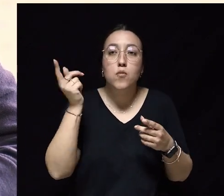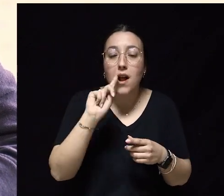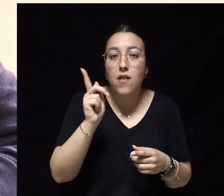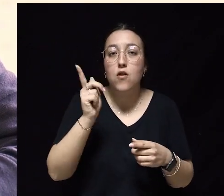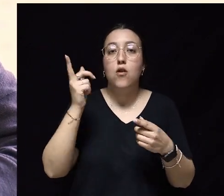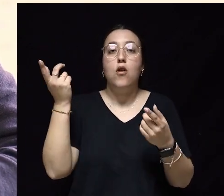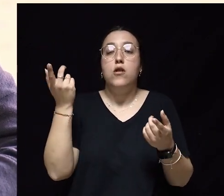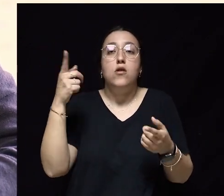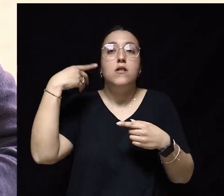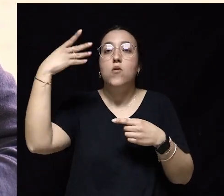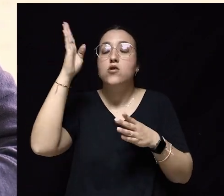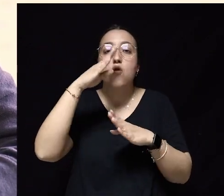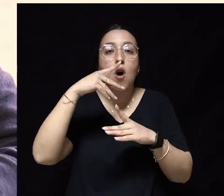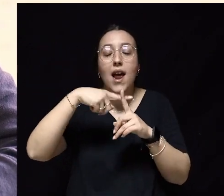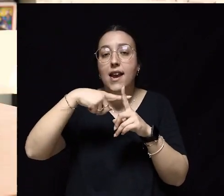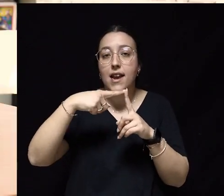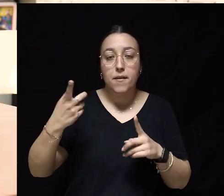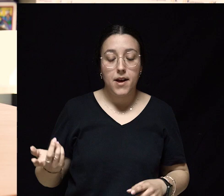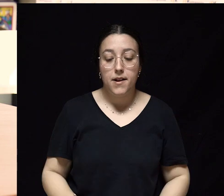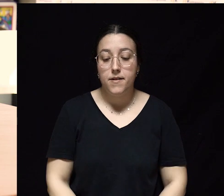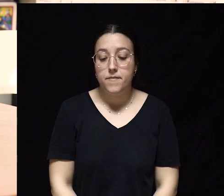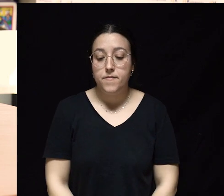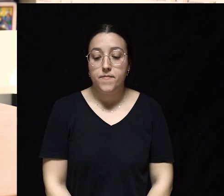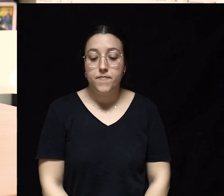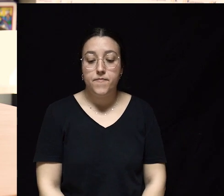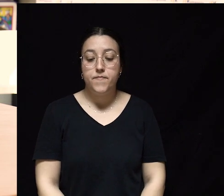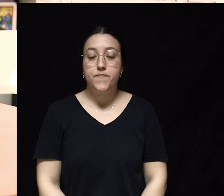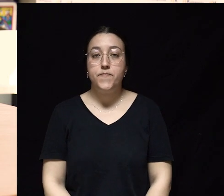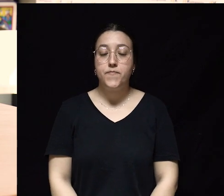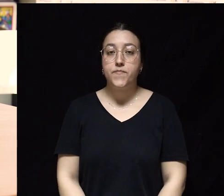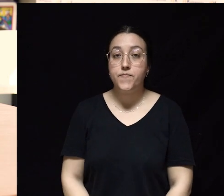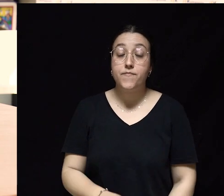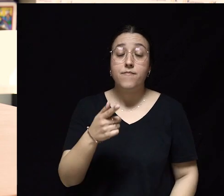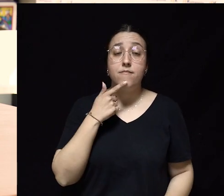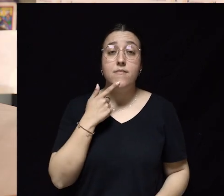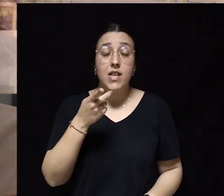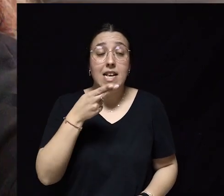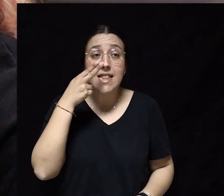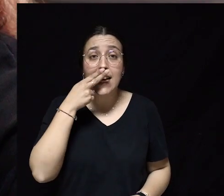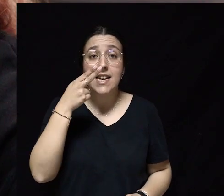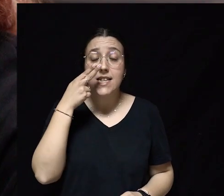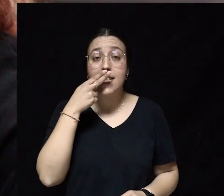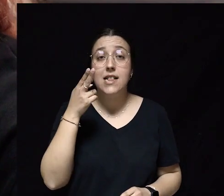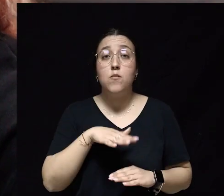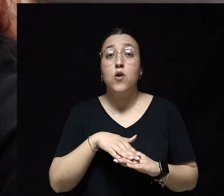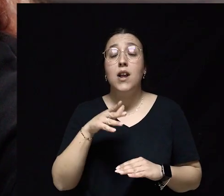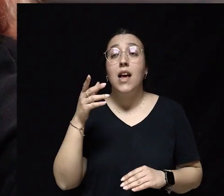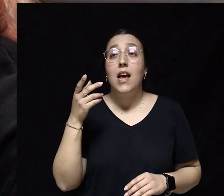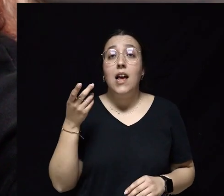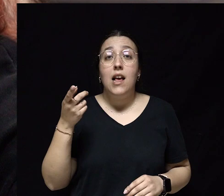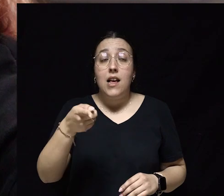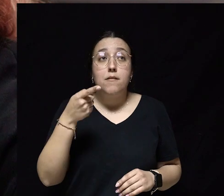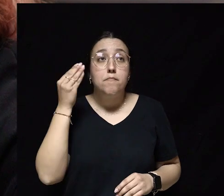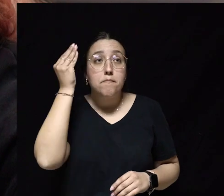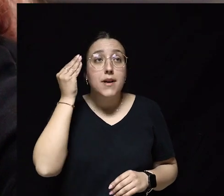niños y a las familias a poder adquirir los conocimientos y las habilidades necesarias. Pues es otro tema que me